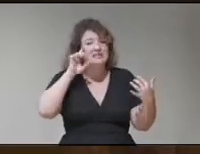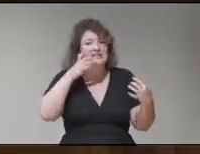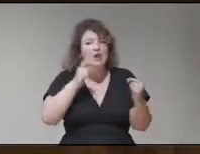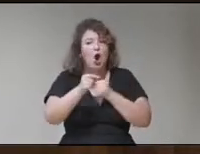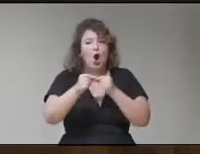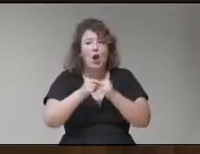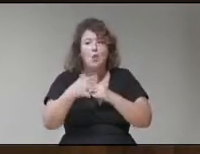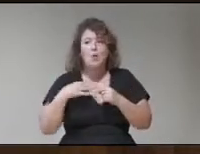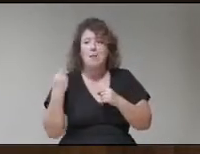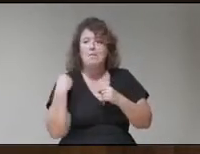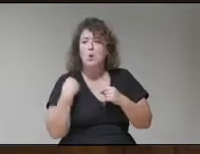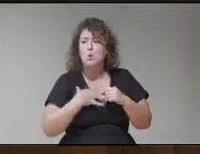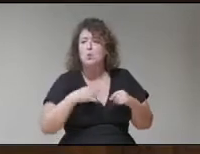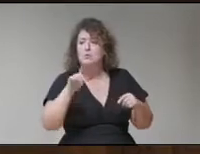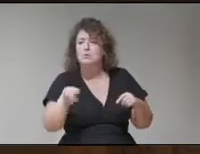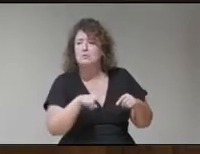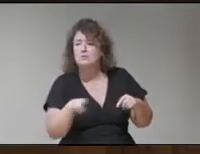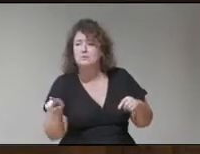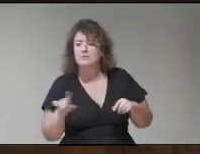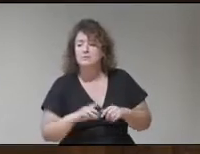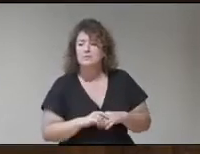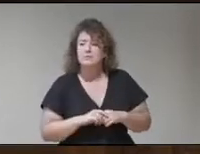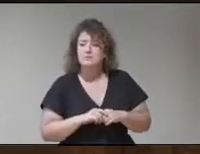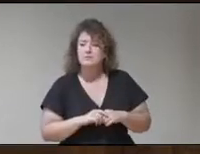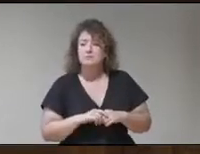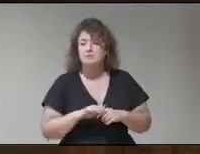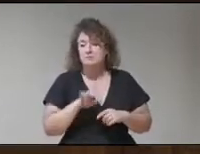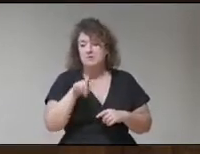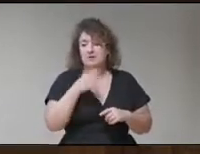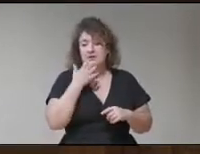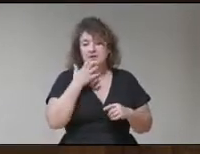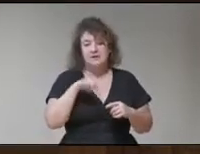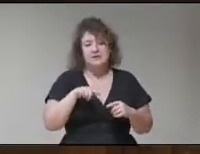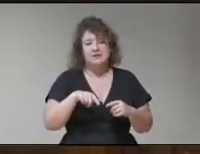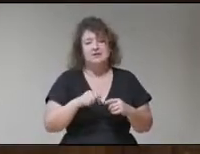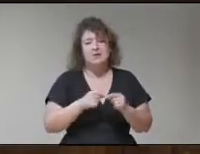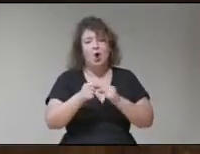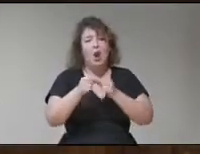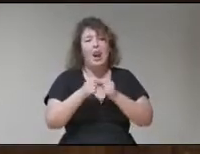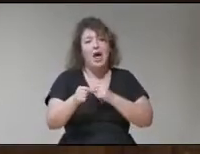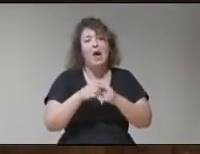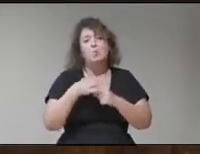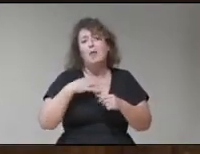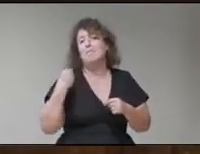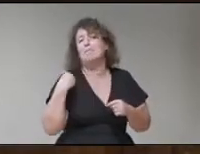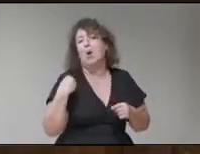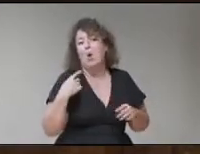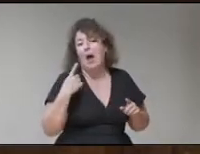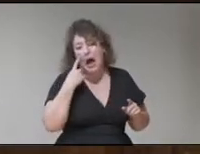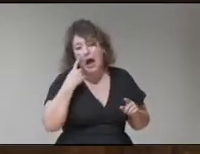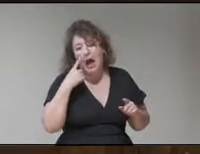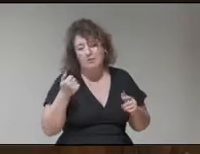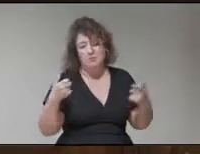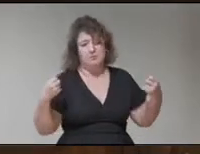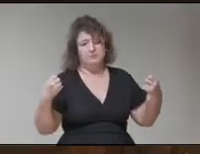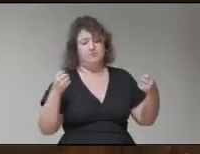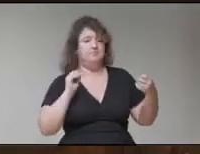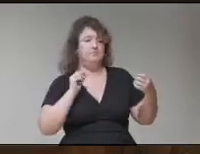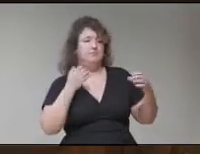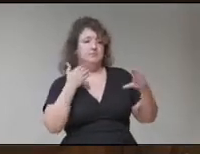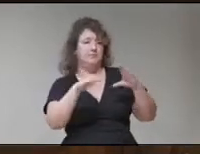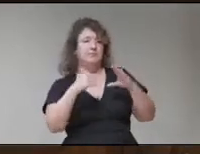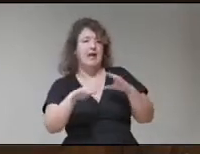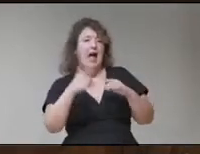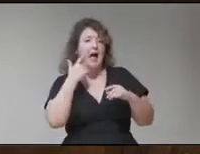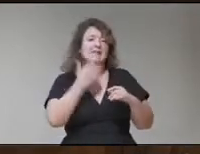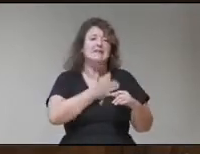pueden recibir preguntas a través de... Sí, a través de la gente que está conectada en streaming, a ver si